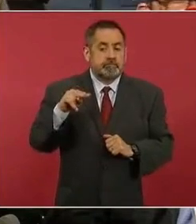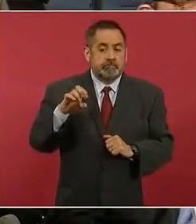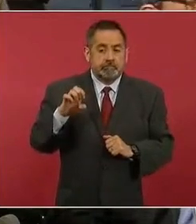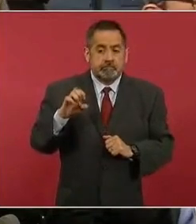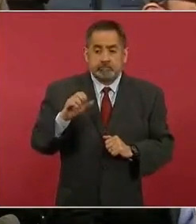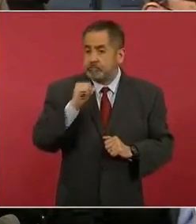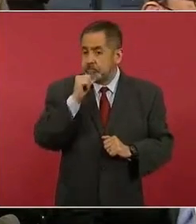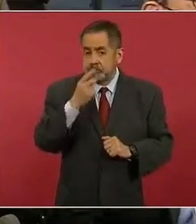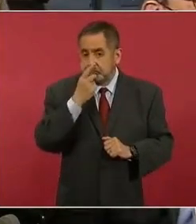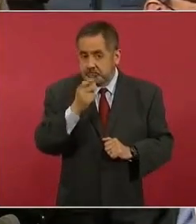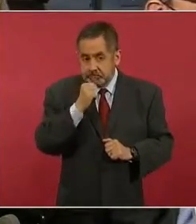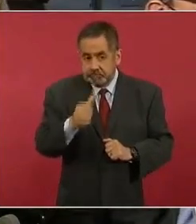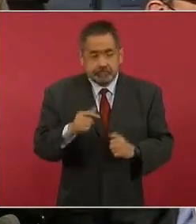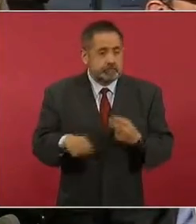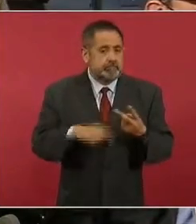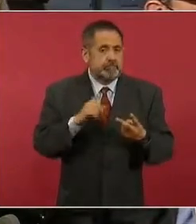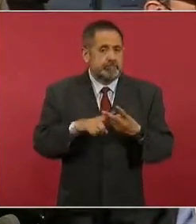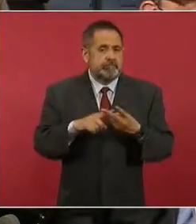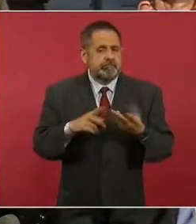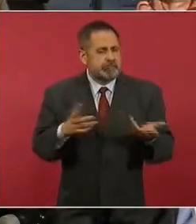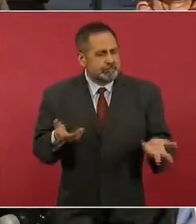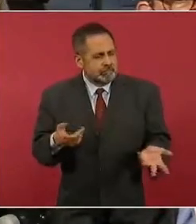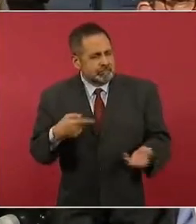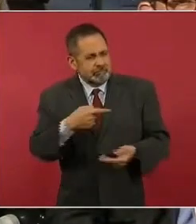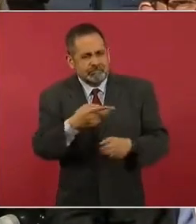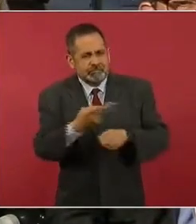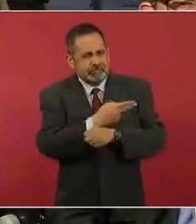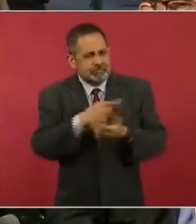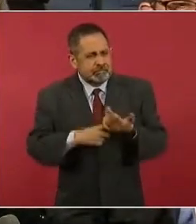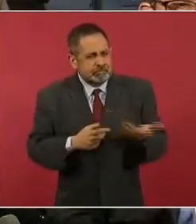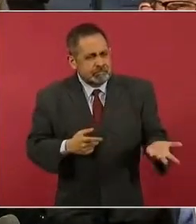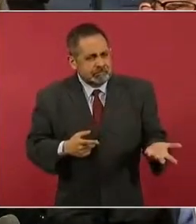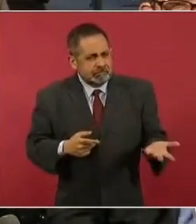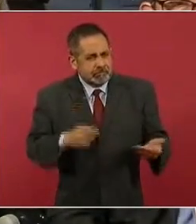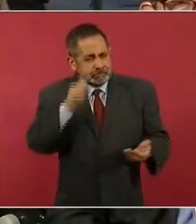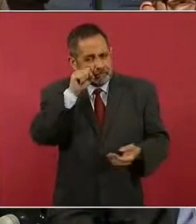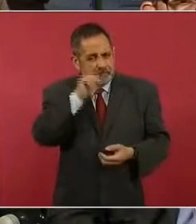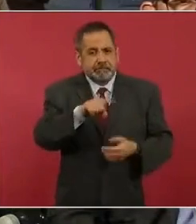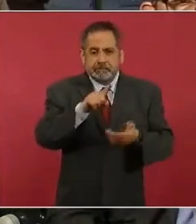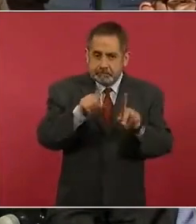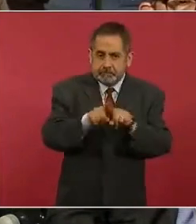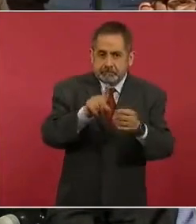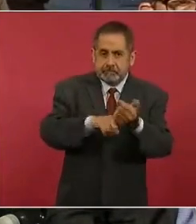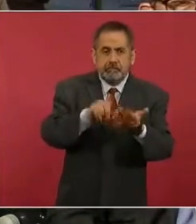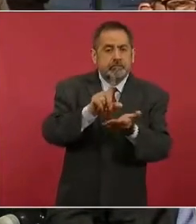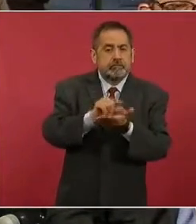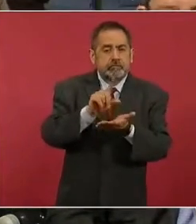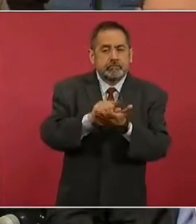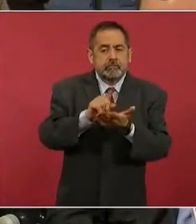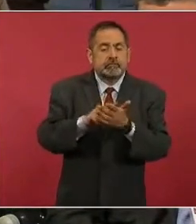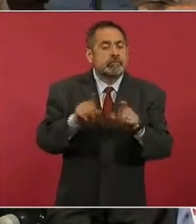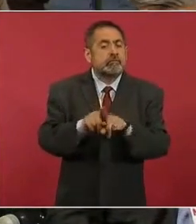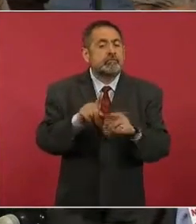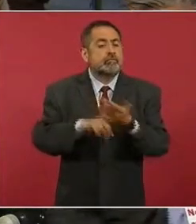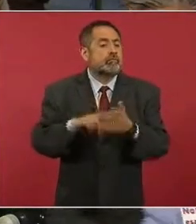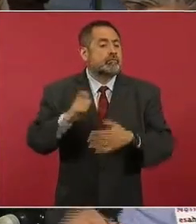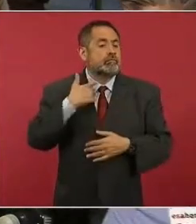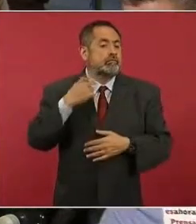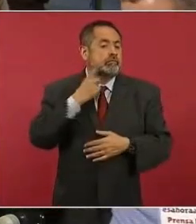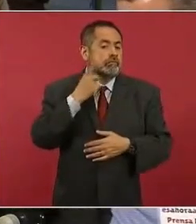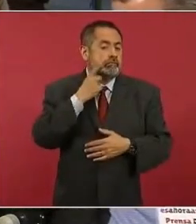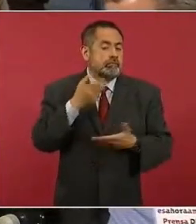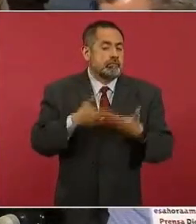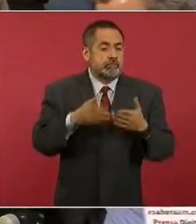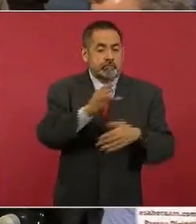nada al respecto y sin embargo, por ejemplo, está la otra parte que vimos, también está en Twitter, el exdiputado,